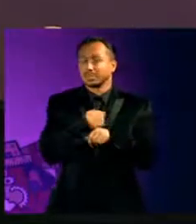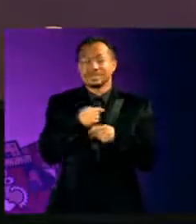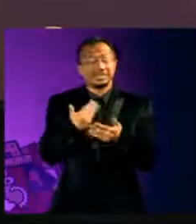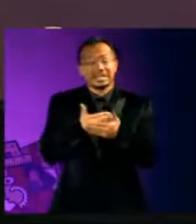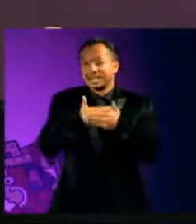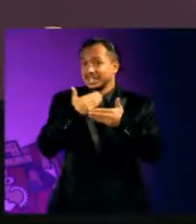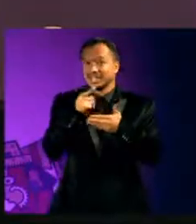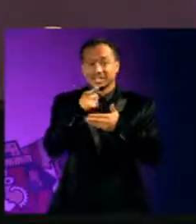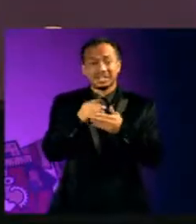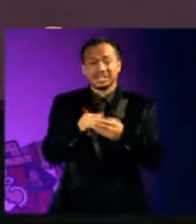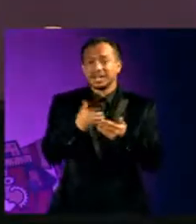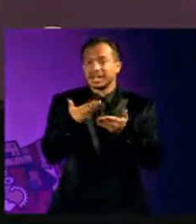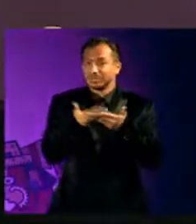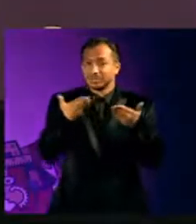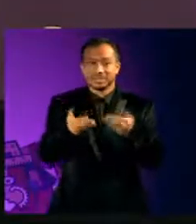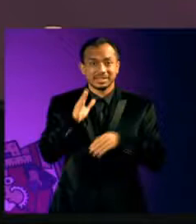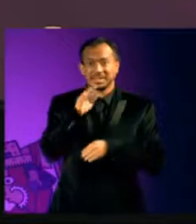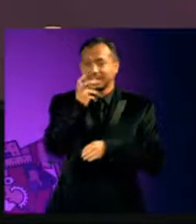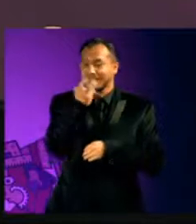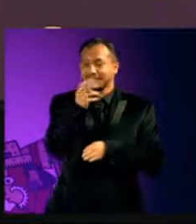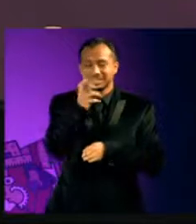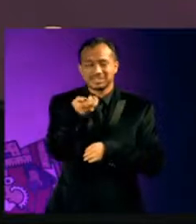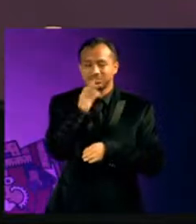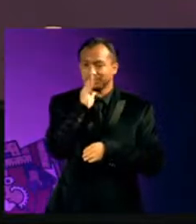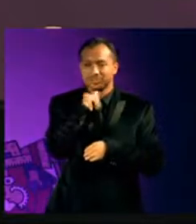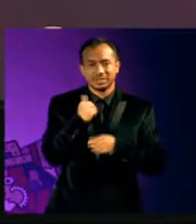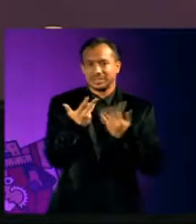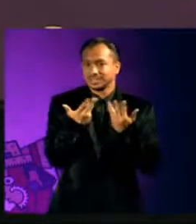hacer que es muy duro para todos